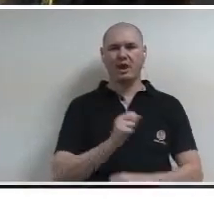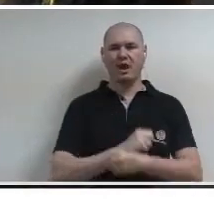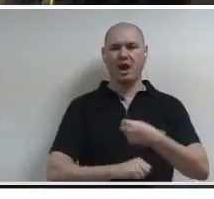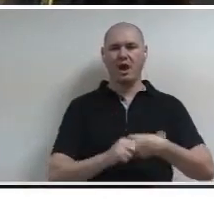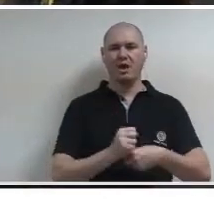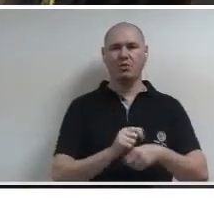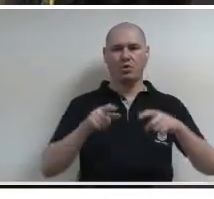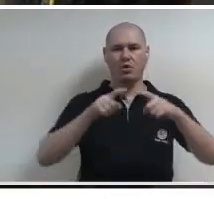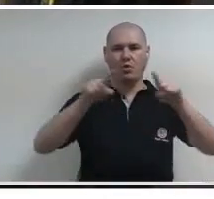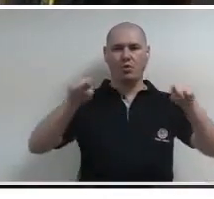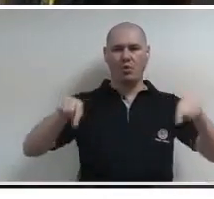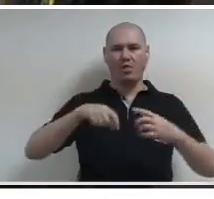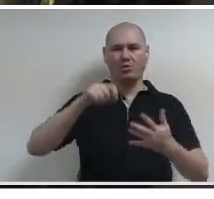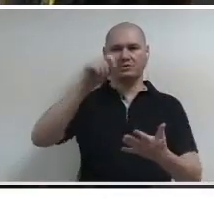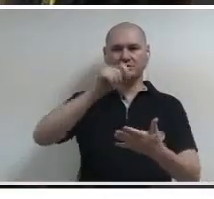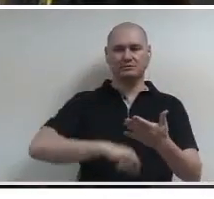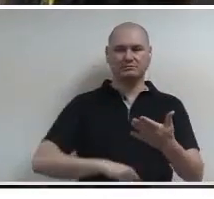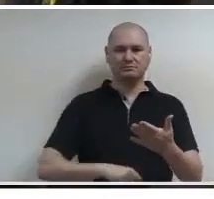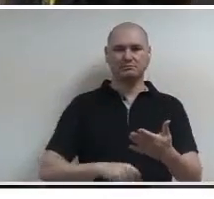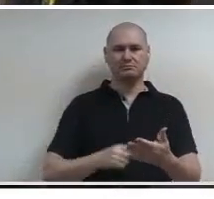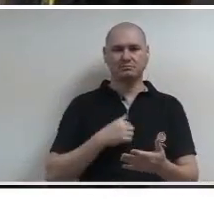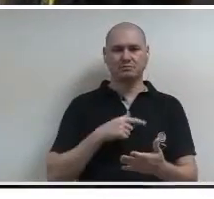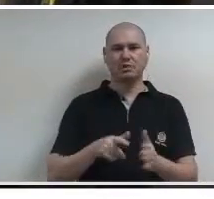No cuento a Pugarun, tapucuoto.